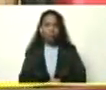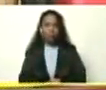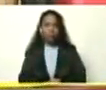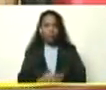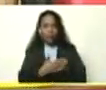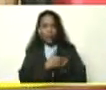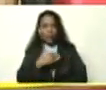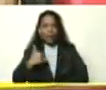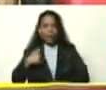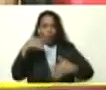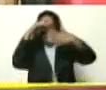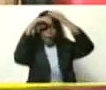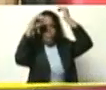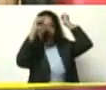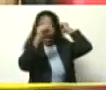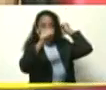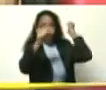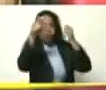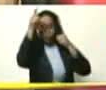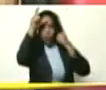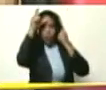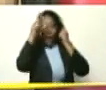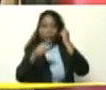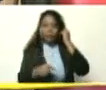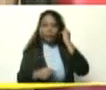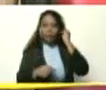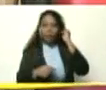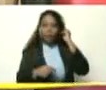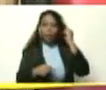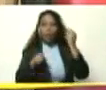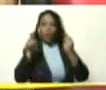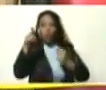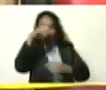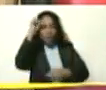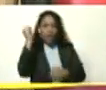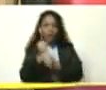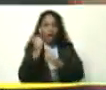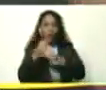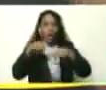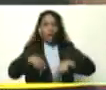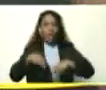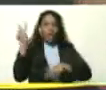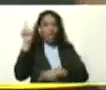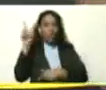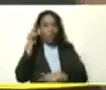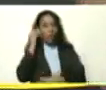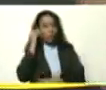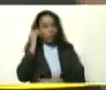querido embajador, lo que ha sido su gestión en Venezuela,